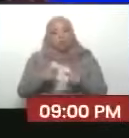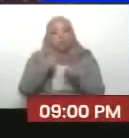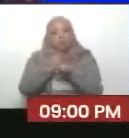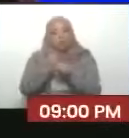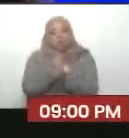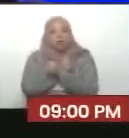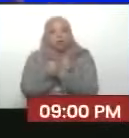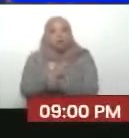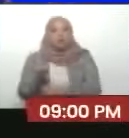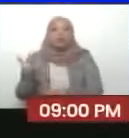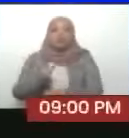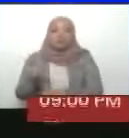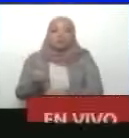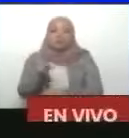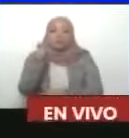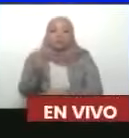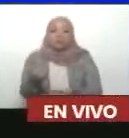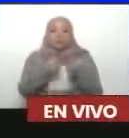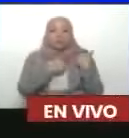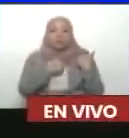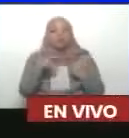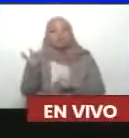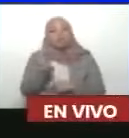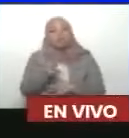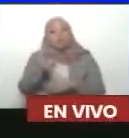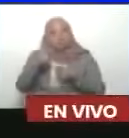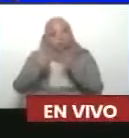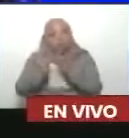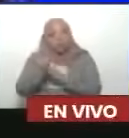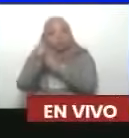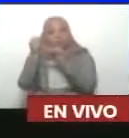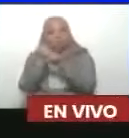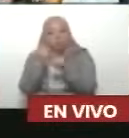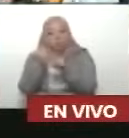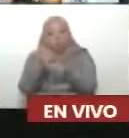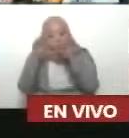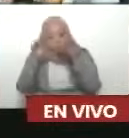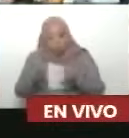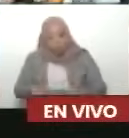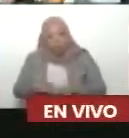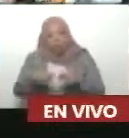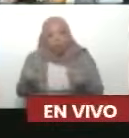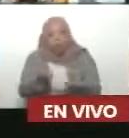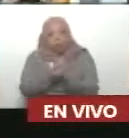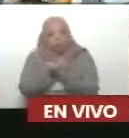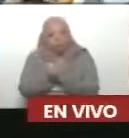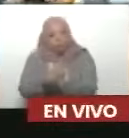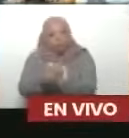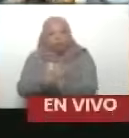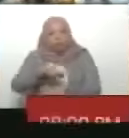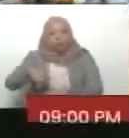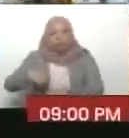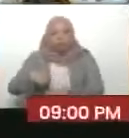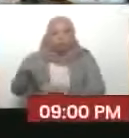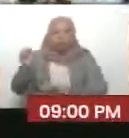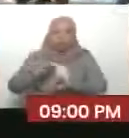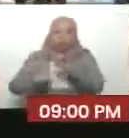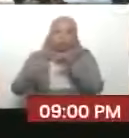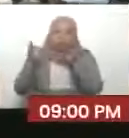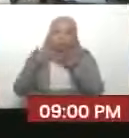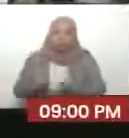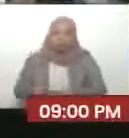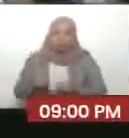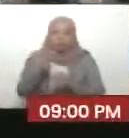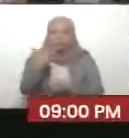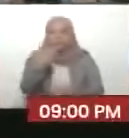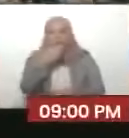amando el país y siguen reconociendo que Venezuela es una tierra heroica, una tierra firme, una tierra llena de amor, y nosotros defendemos firmemente este